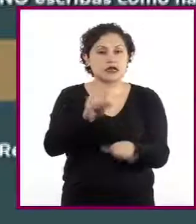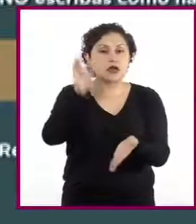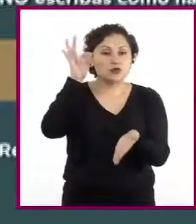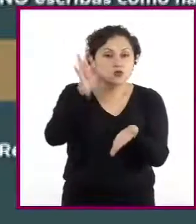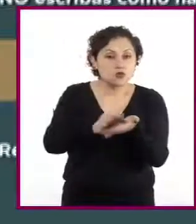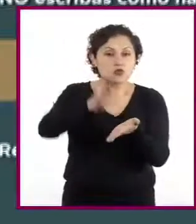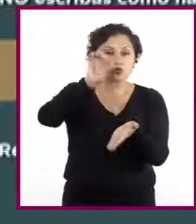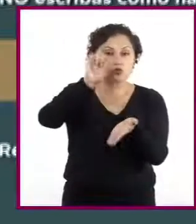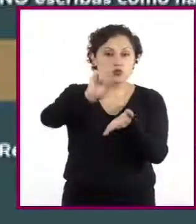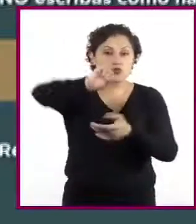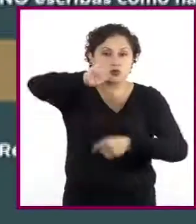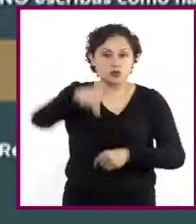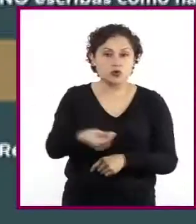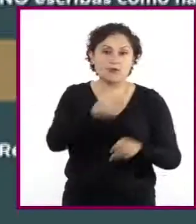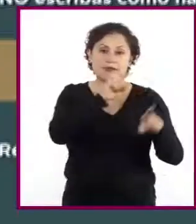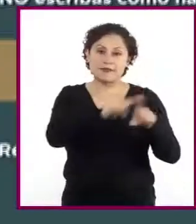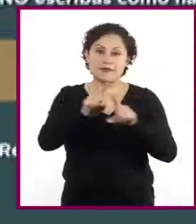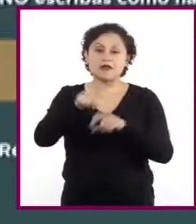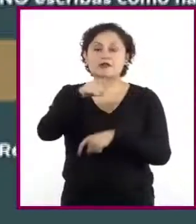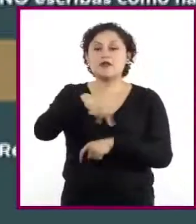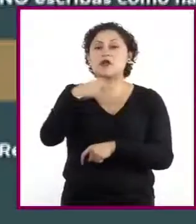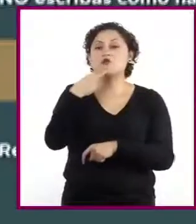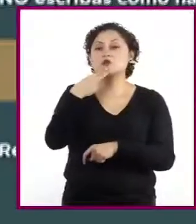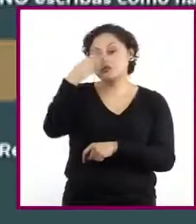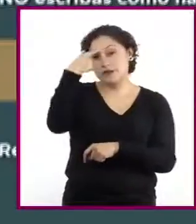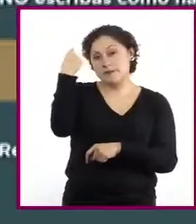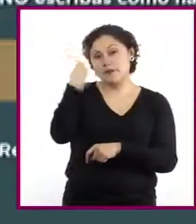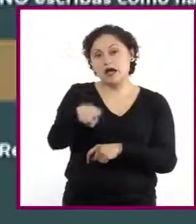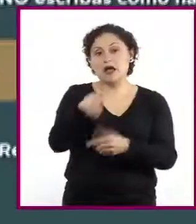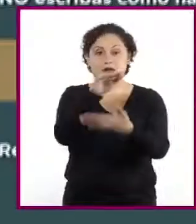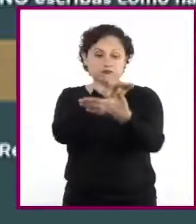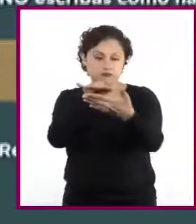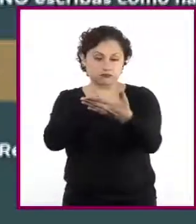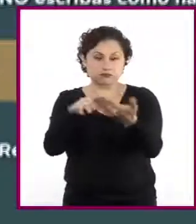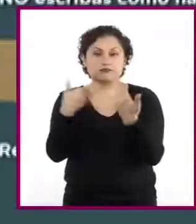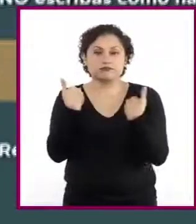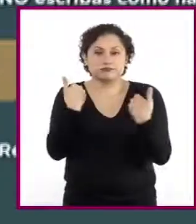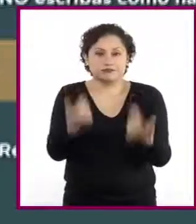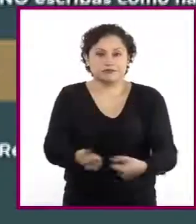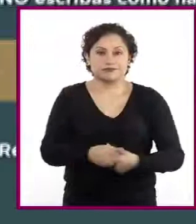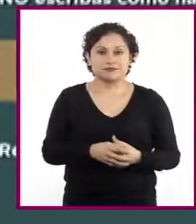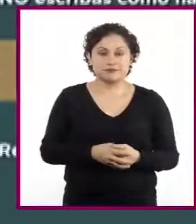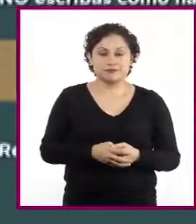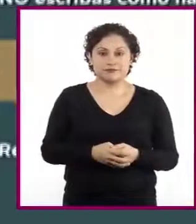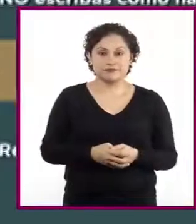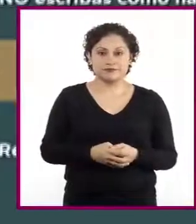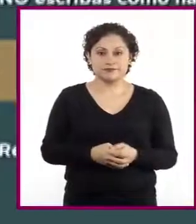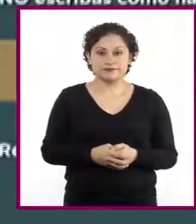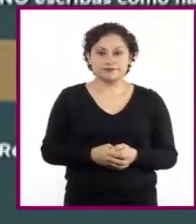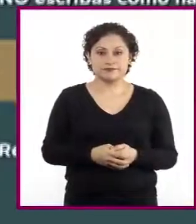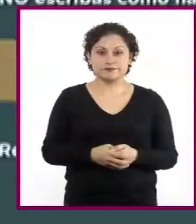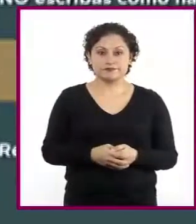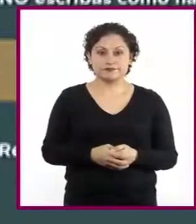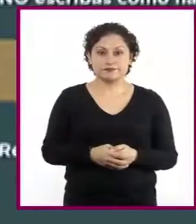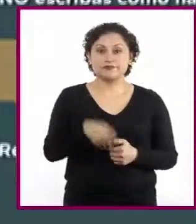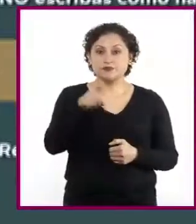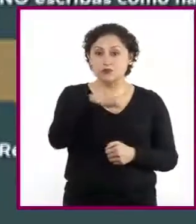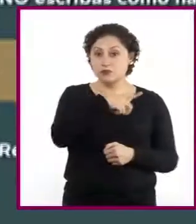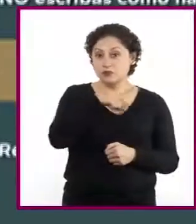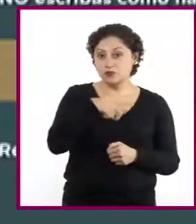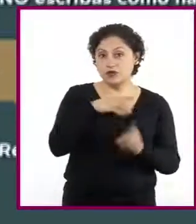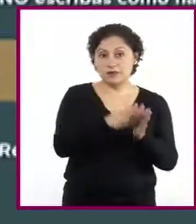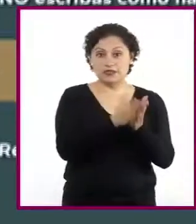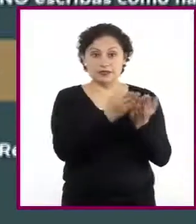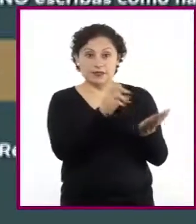tienen un fin específico. Empléalas de manera correcta para organizar tus oraciones. Consulta el diccionario